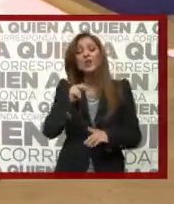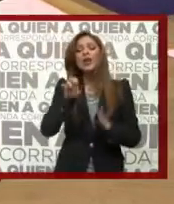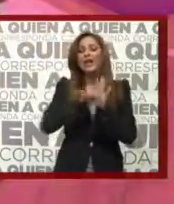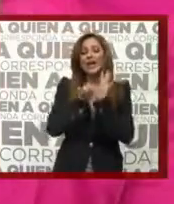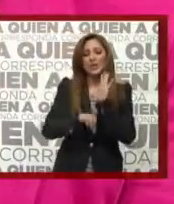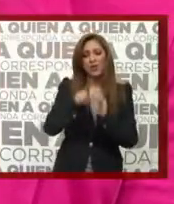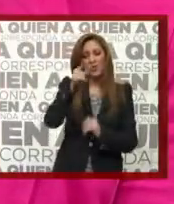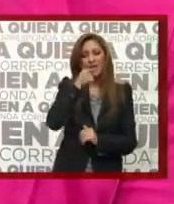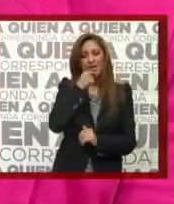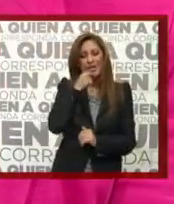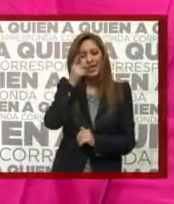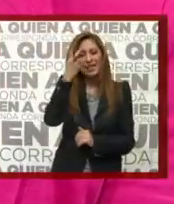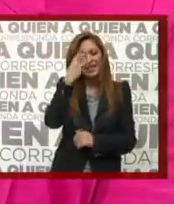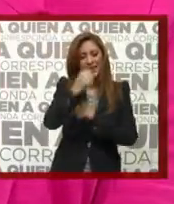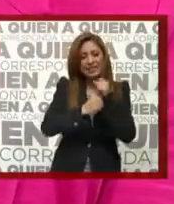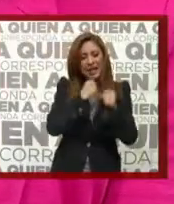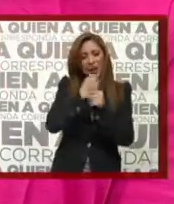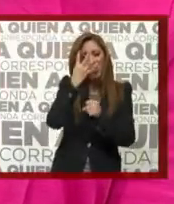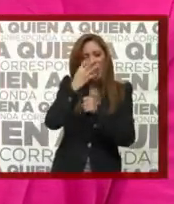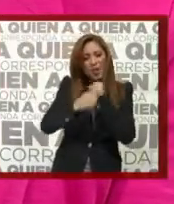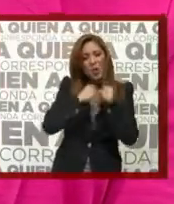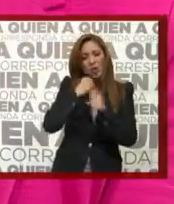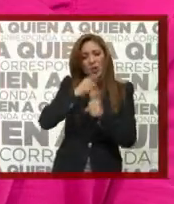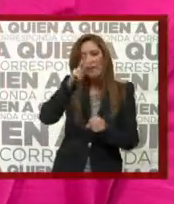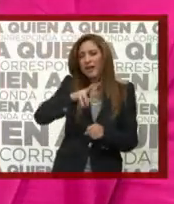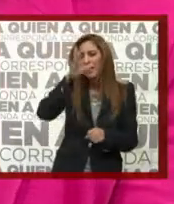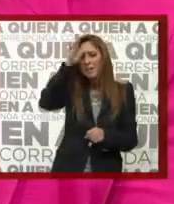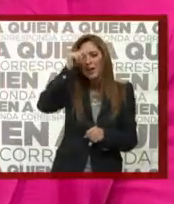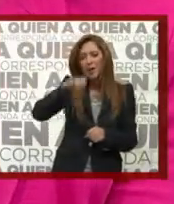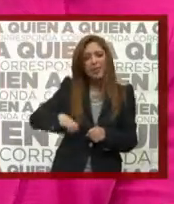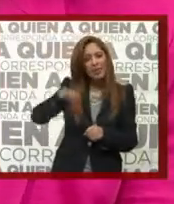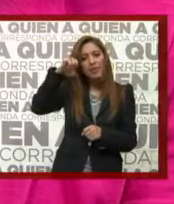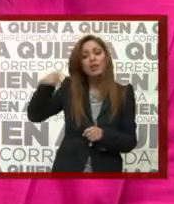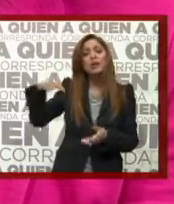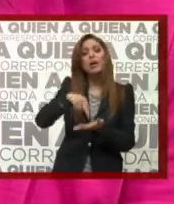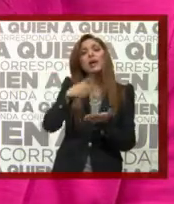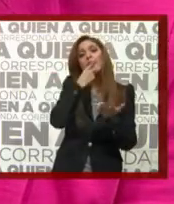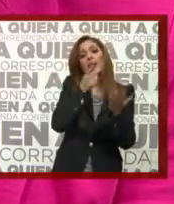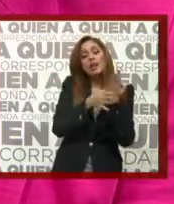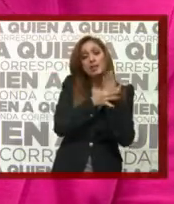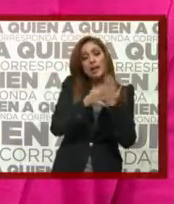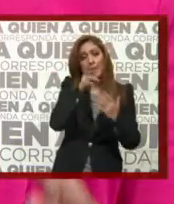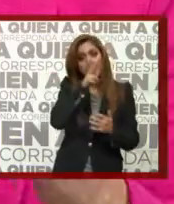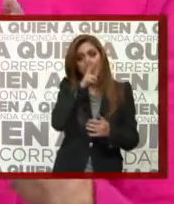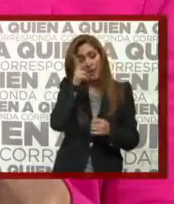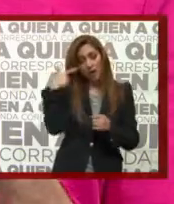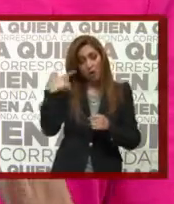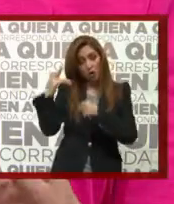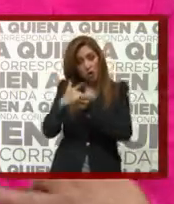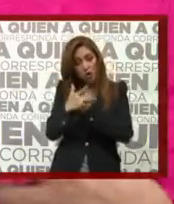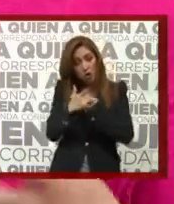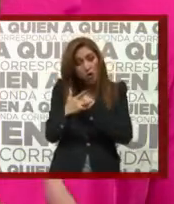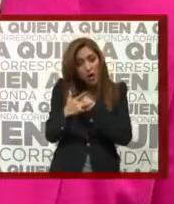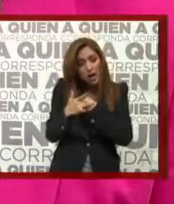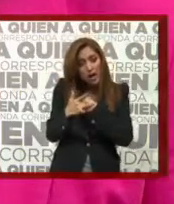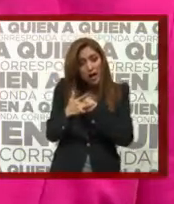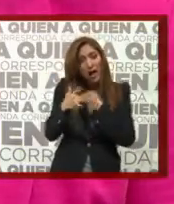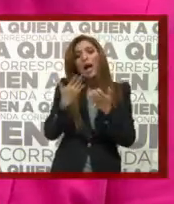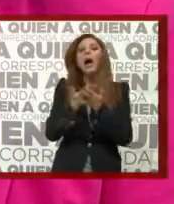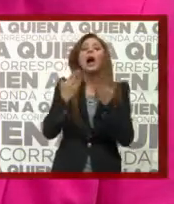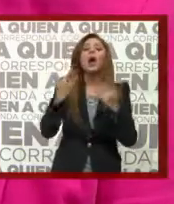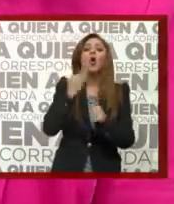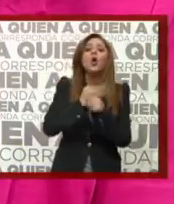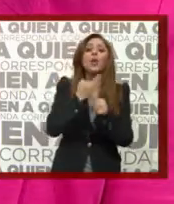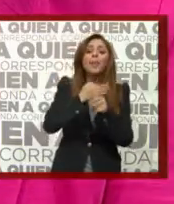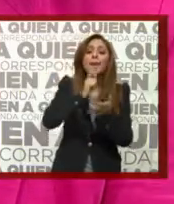chiquita que nos llevaron de 3 años, 4 años, no recuerdo bien, y entonces decían que el papá la había tocado. Ahora ya hay protocolos